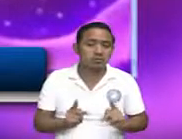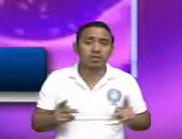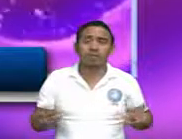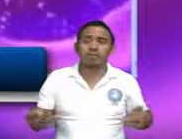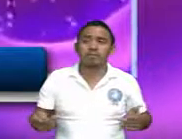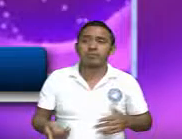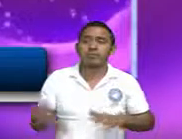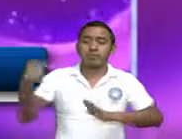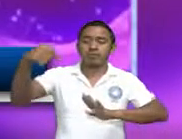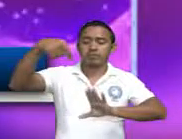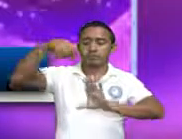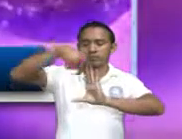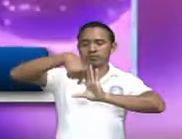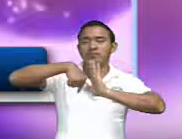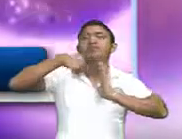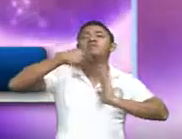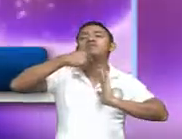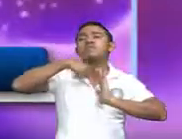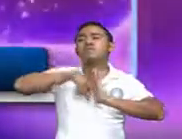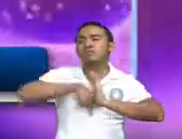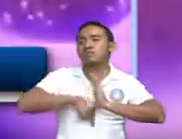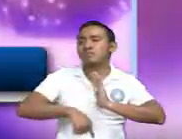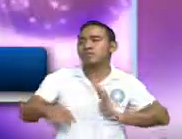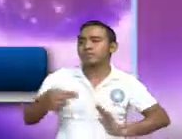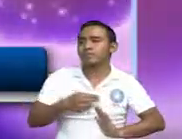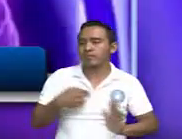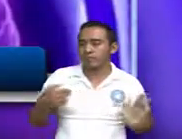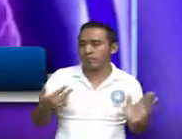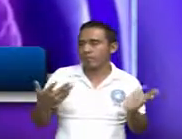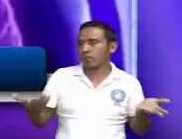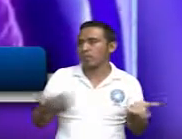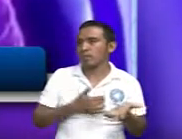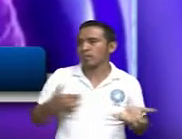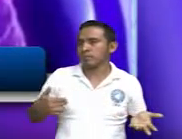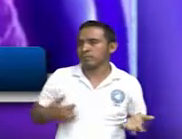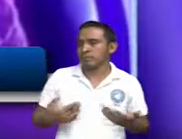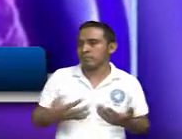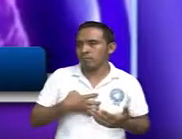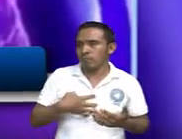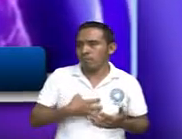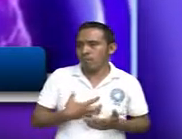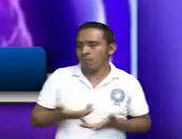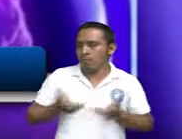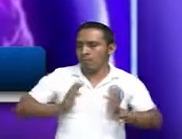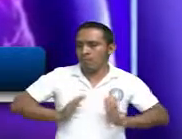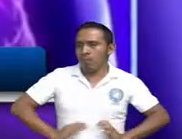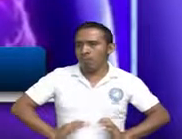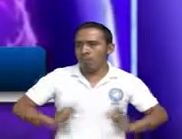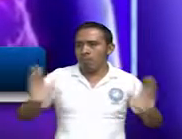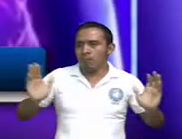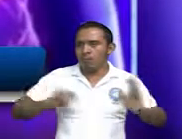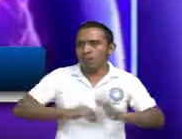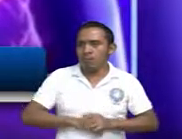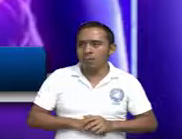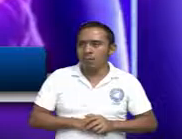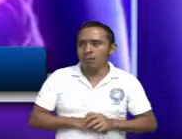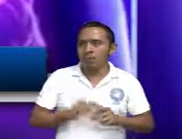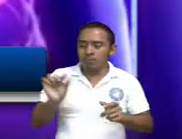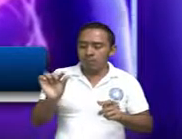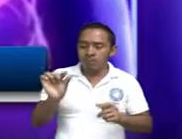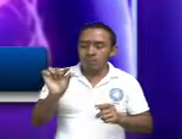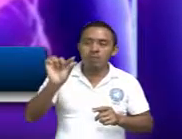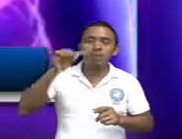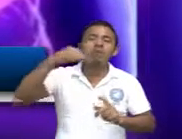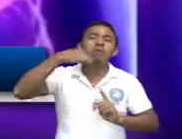al momento de que le van a hacer este examen, que tiene que ver pues con una parte interna del esófago? Es la manguerita